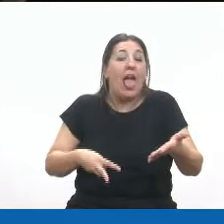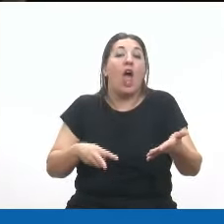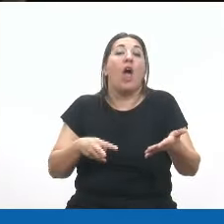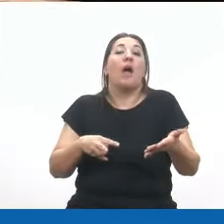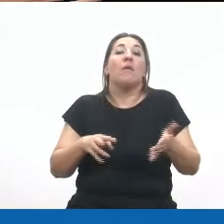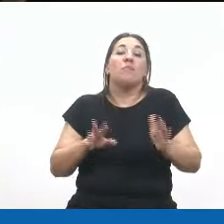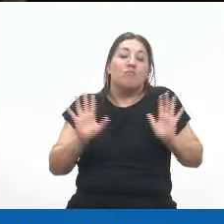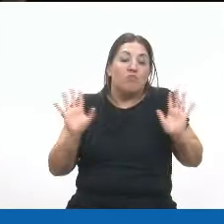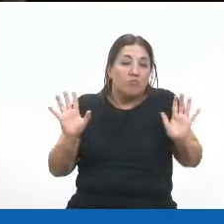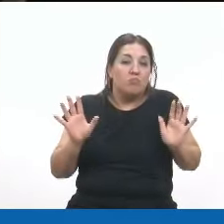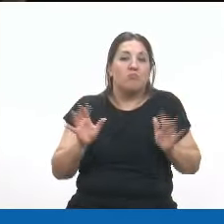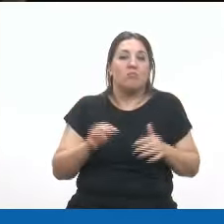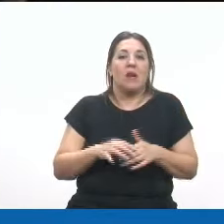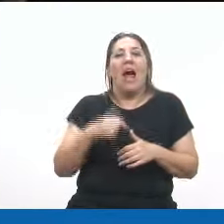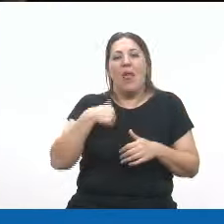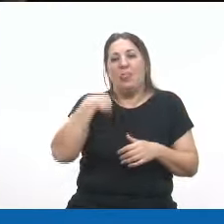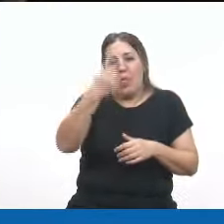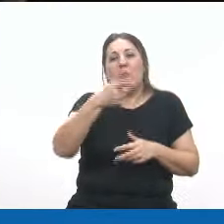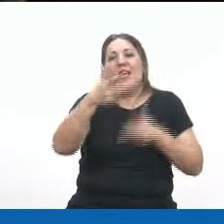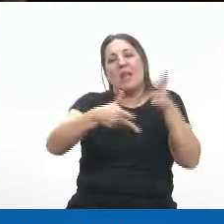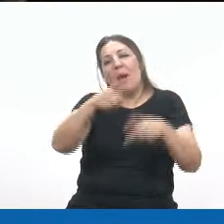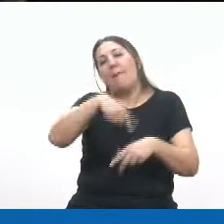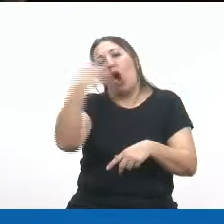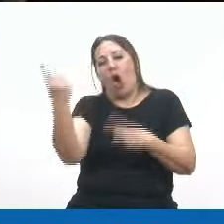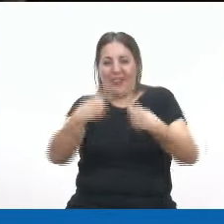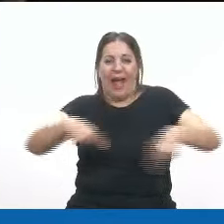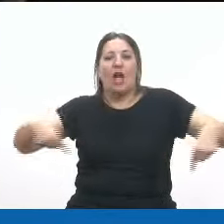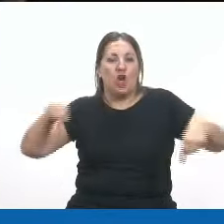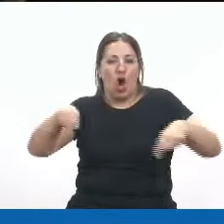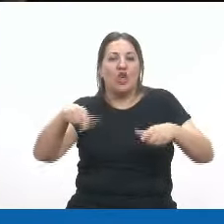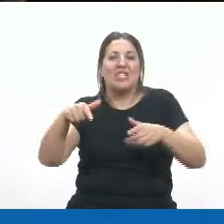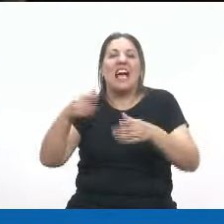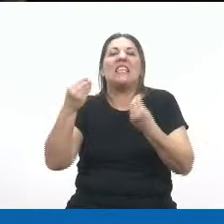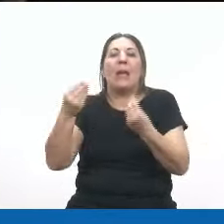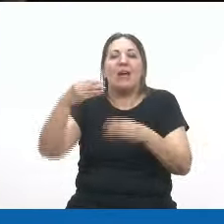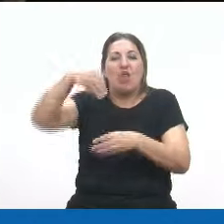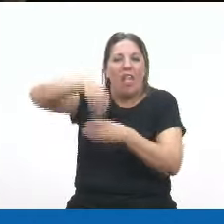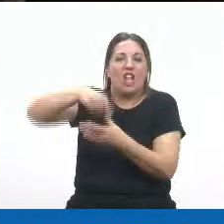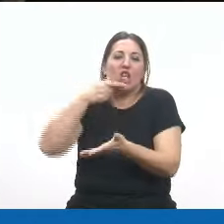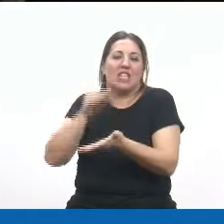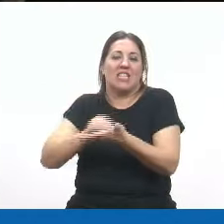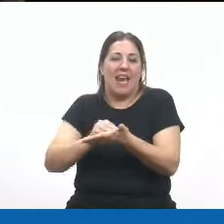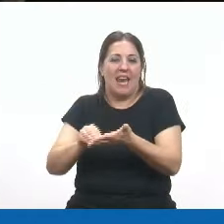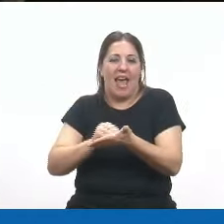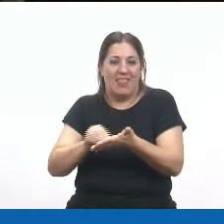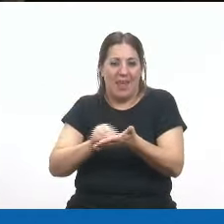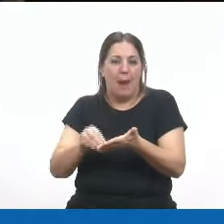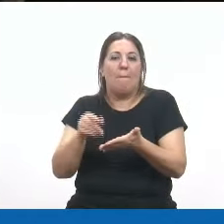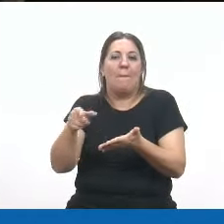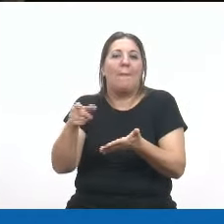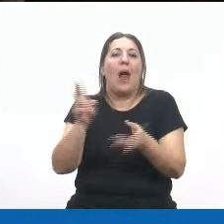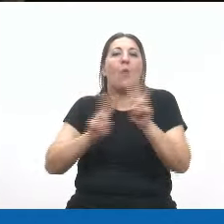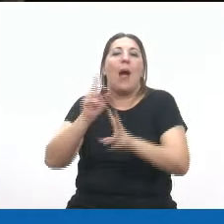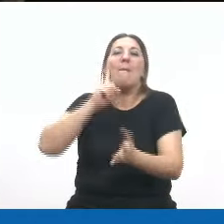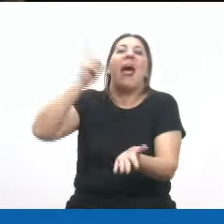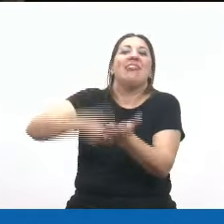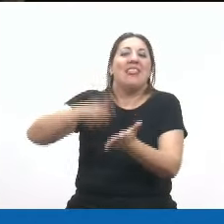ya vamos a hablar de las otras cosas que pasaron en el senado para que esta ley supuestamente por lo menos para que tenga dictamen